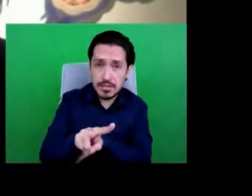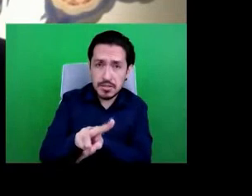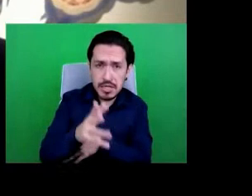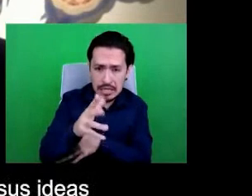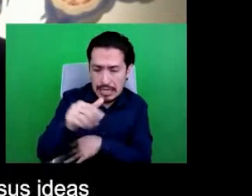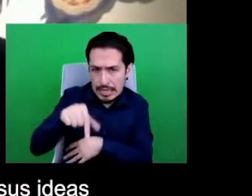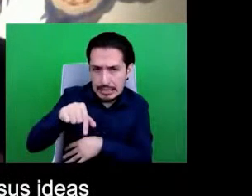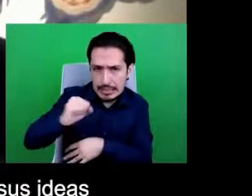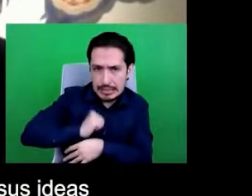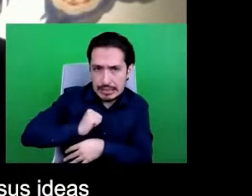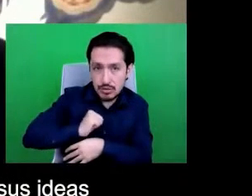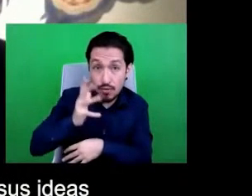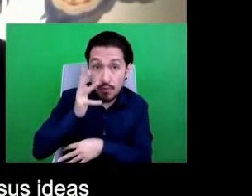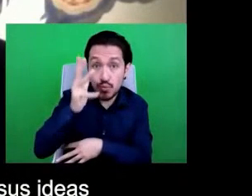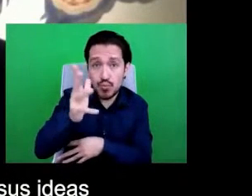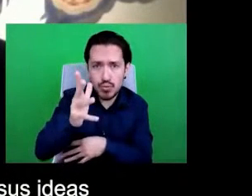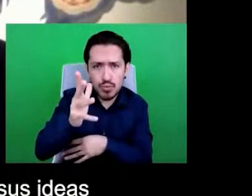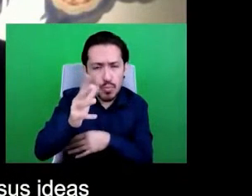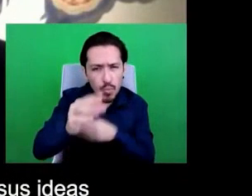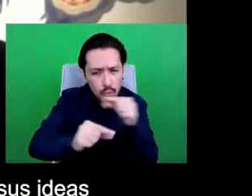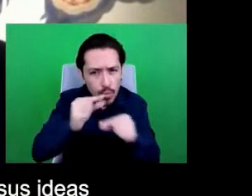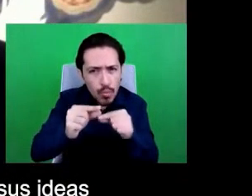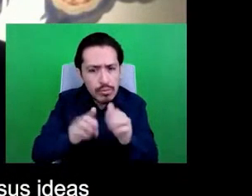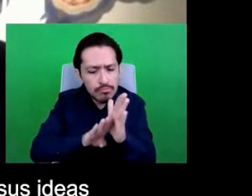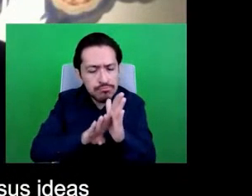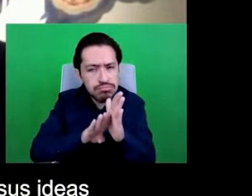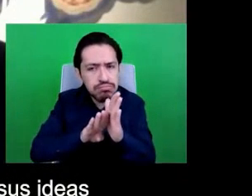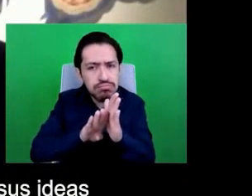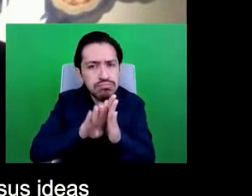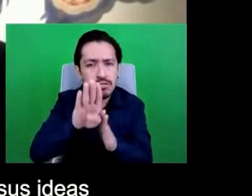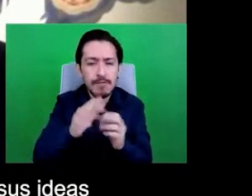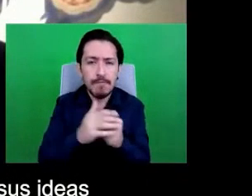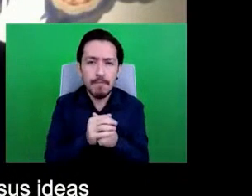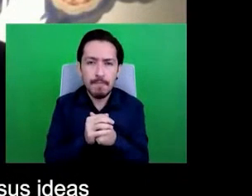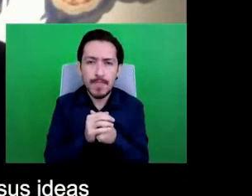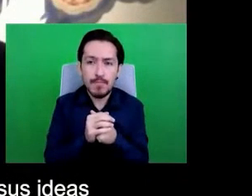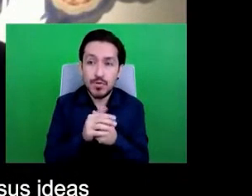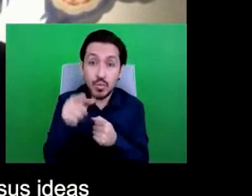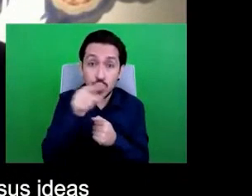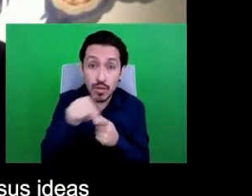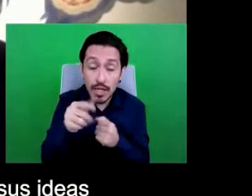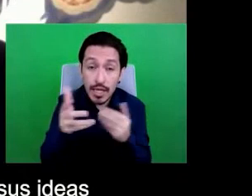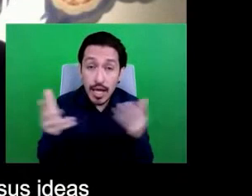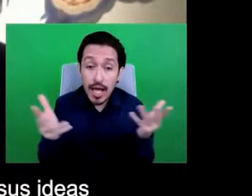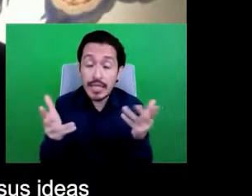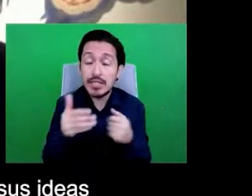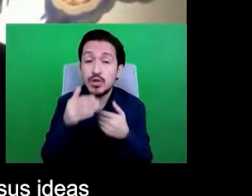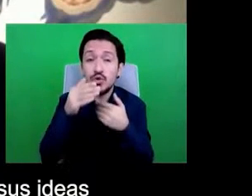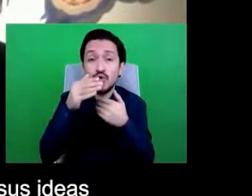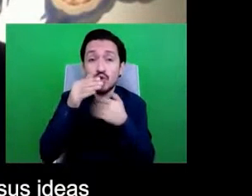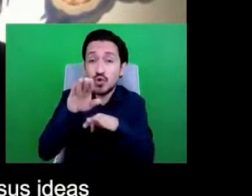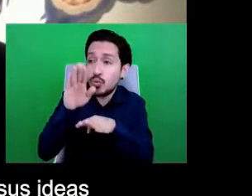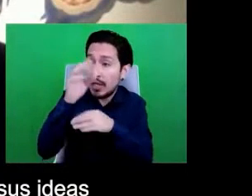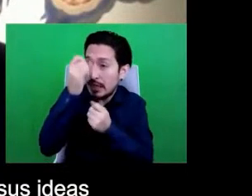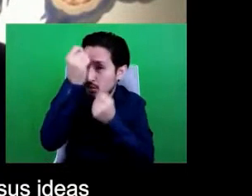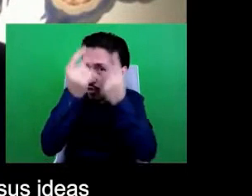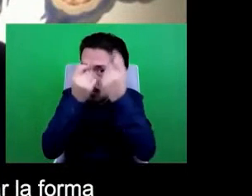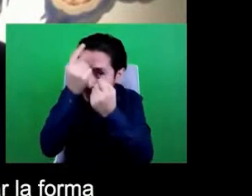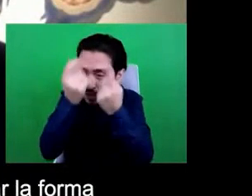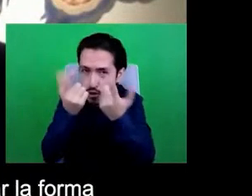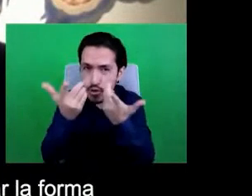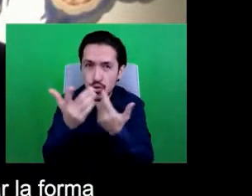futuro. En ese sentido, lo que ustedes están haciendo con sus ideas sobre la innovación para la cultura y con las